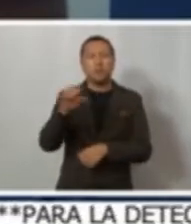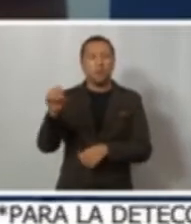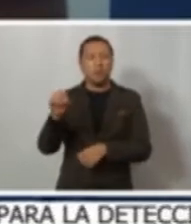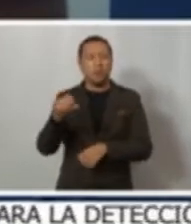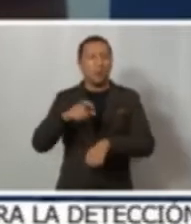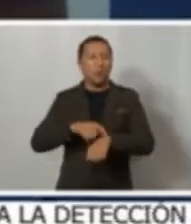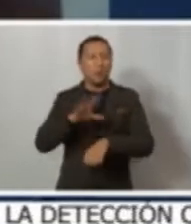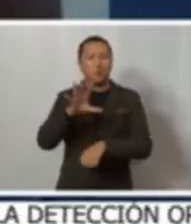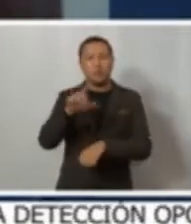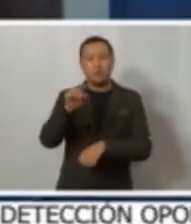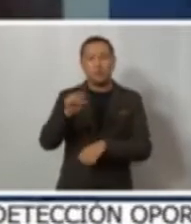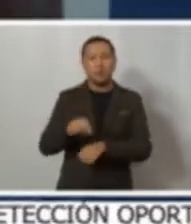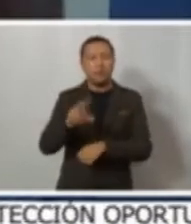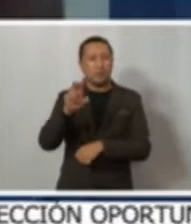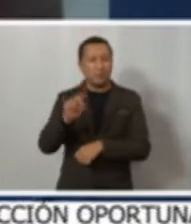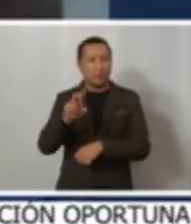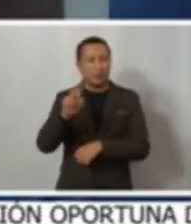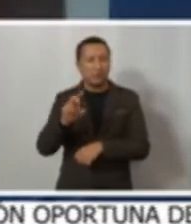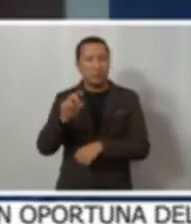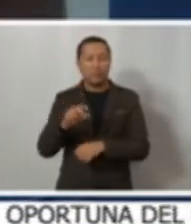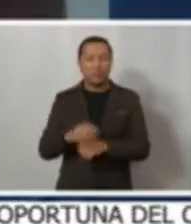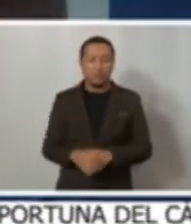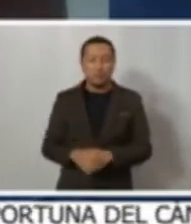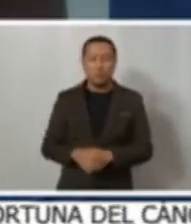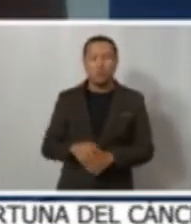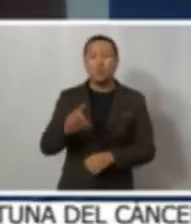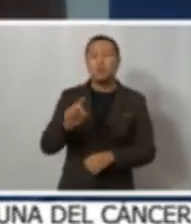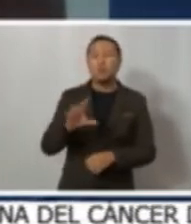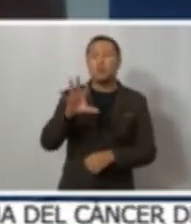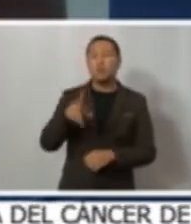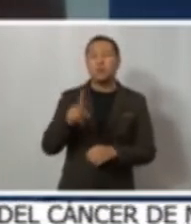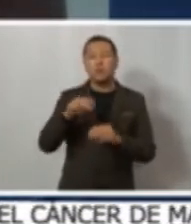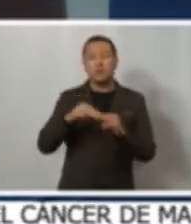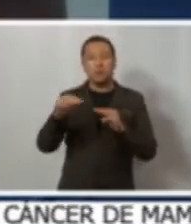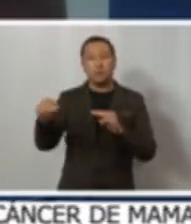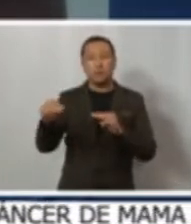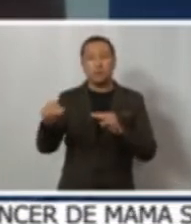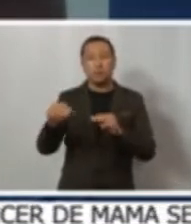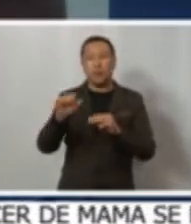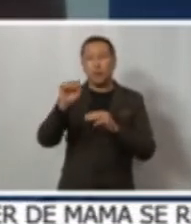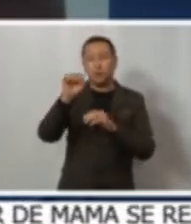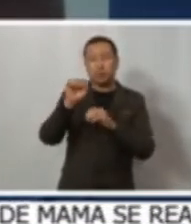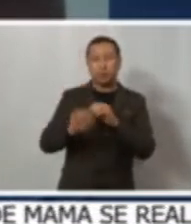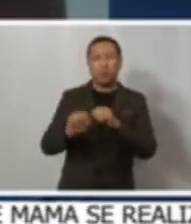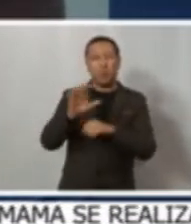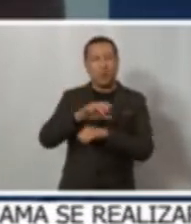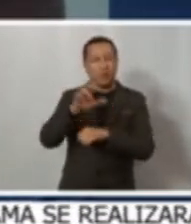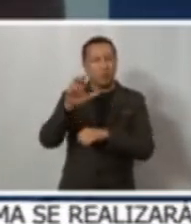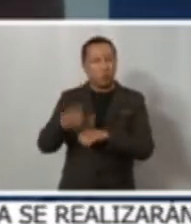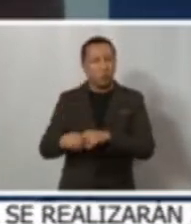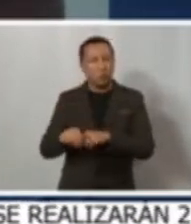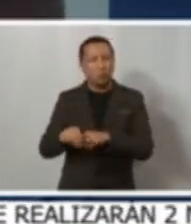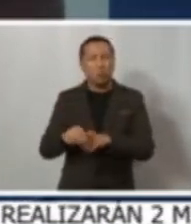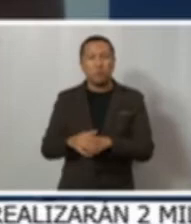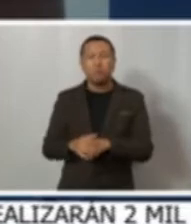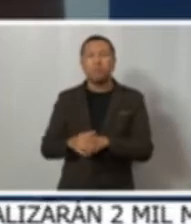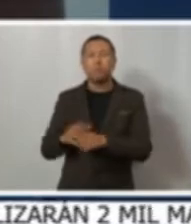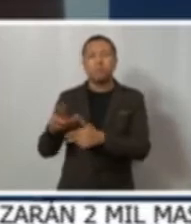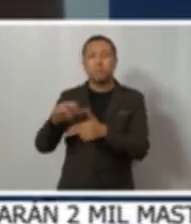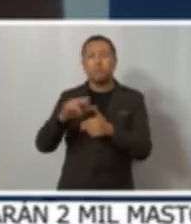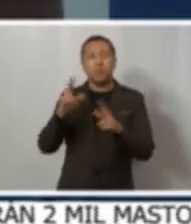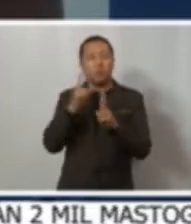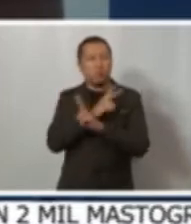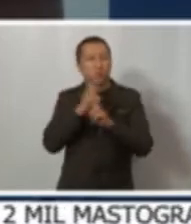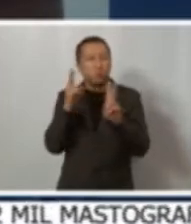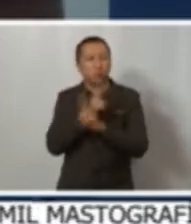tiempo del centro de México. Se localiza a 35 kilómetros al sur de Cancún. presenta vientos máximos sostenidos de 175